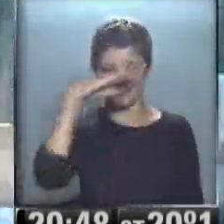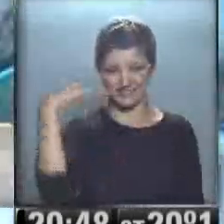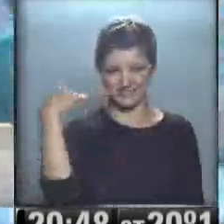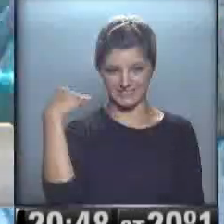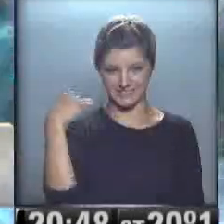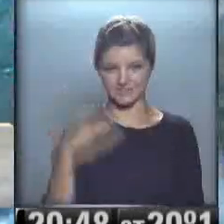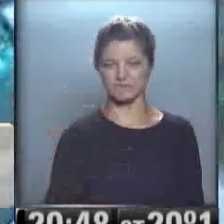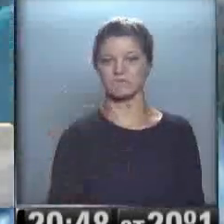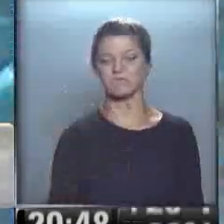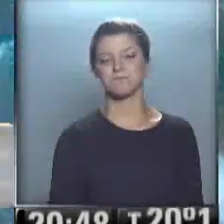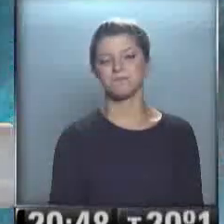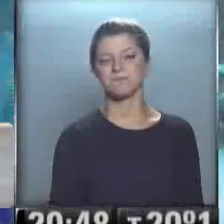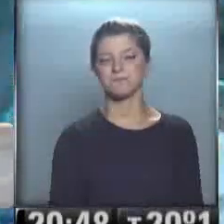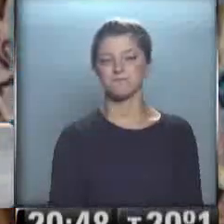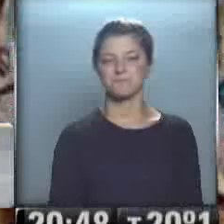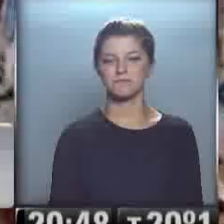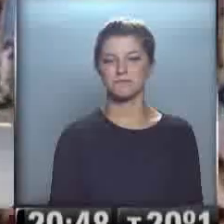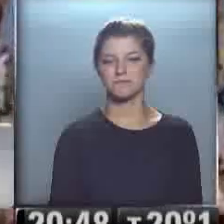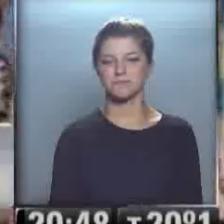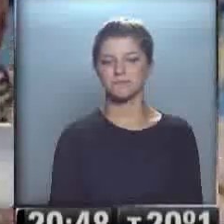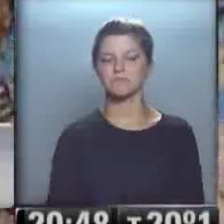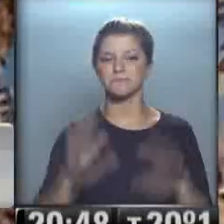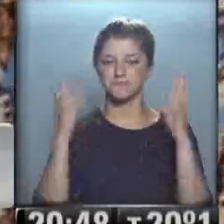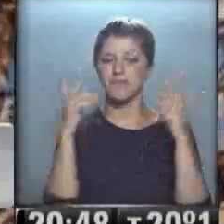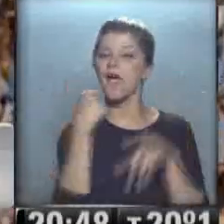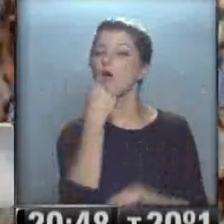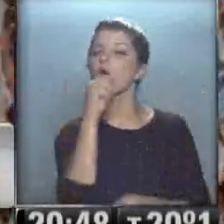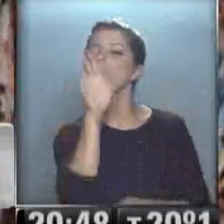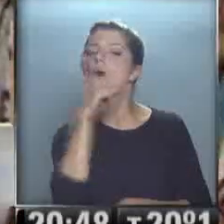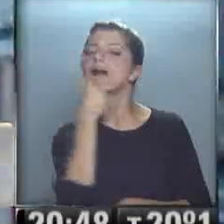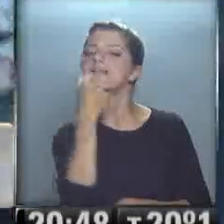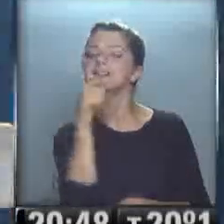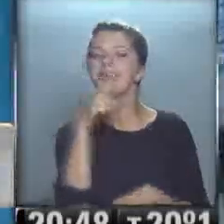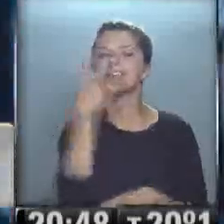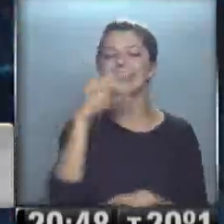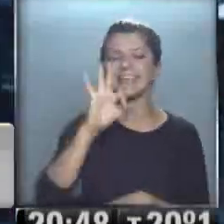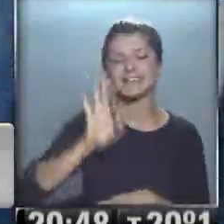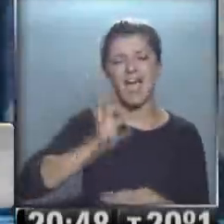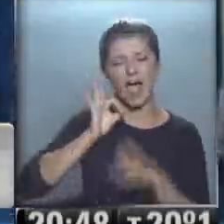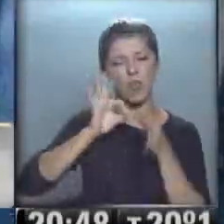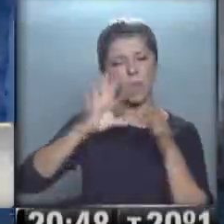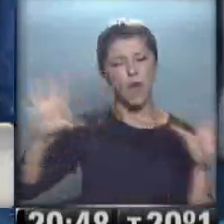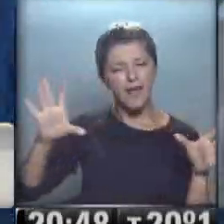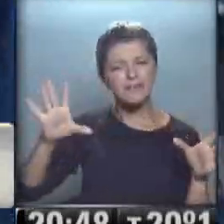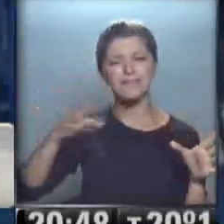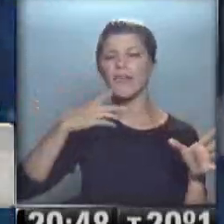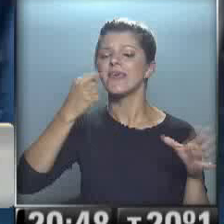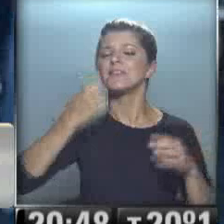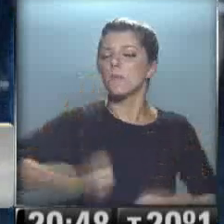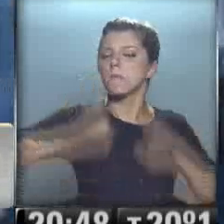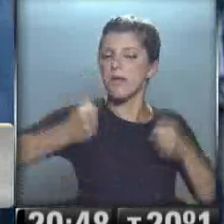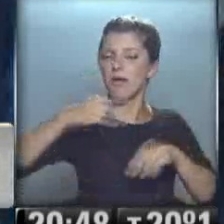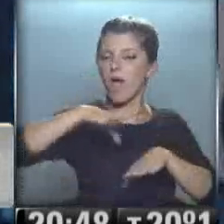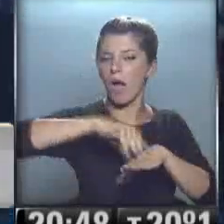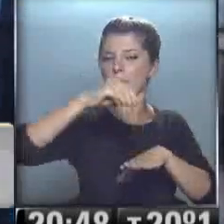Fernández. Hoy reivindicamos nuestra democracia diciendo ¡viva la patria